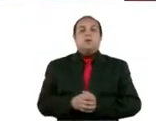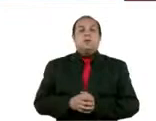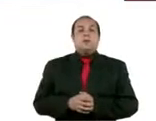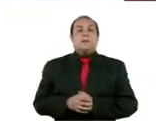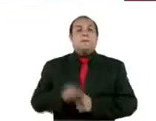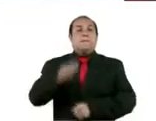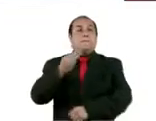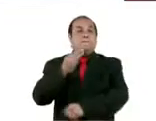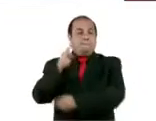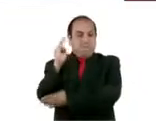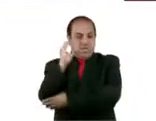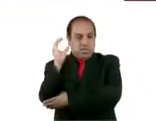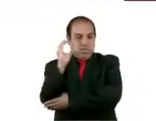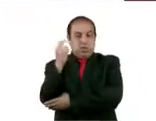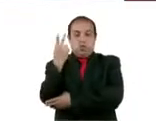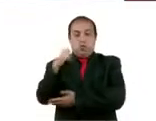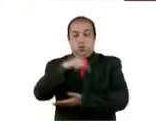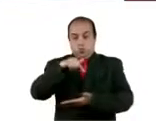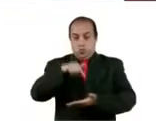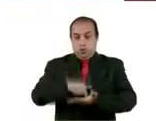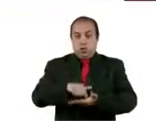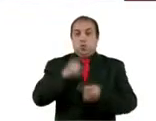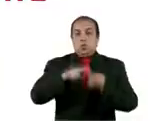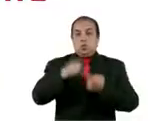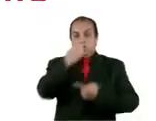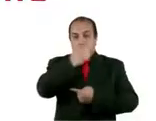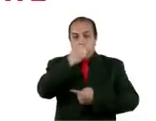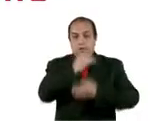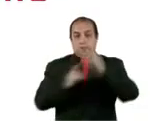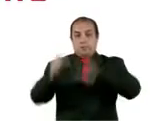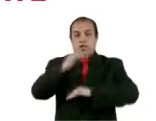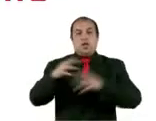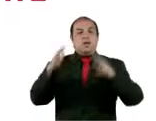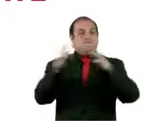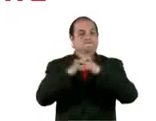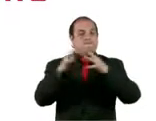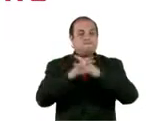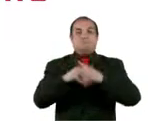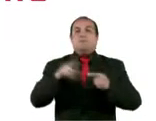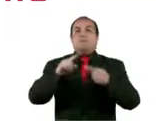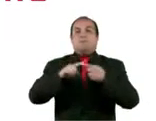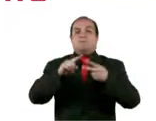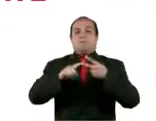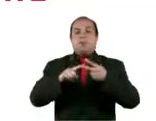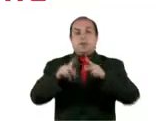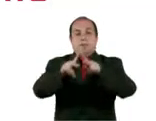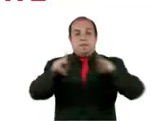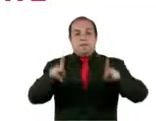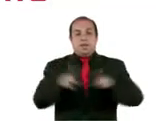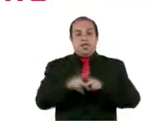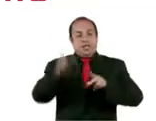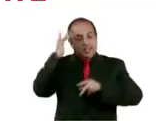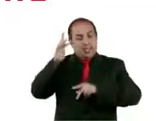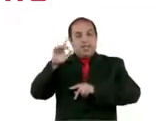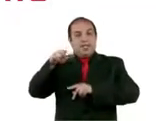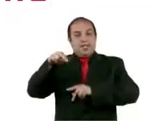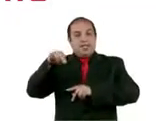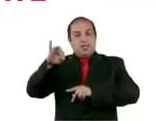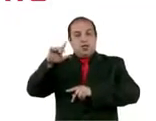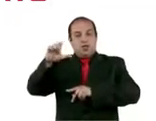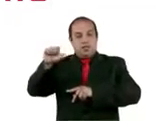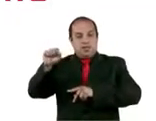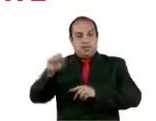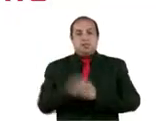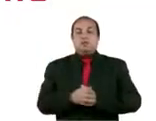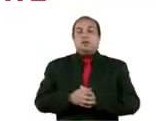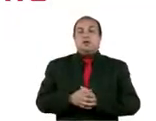Magdalena Contreras va a tener 2 sedes, una que es la Escuela Superior de Guerra, la explanada de San Nicolás Totolapan, y en Miguel Hidalgo vamos a tener